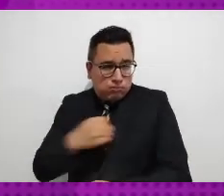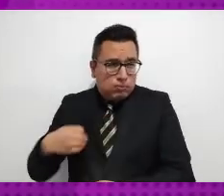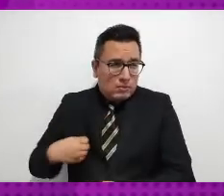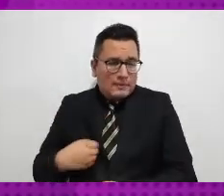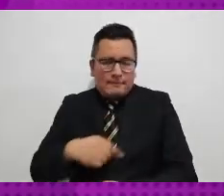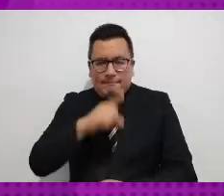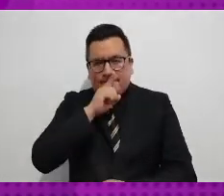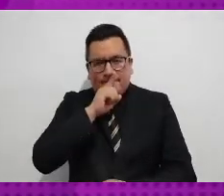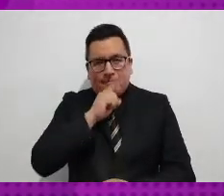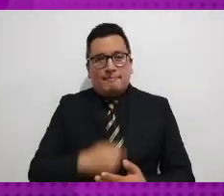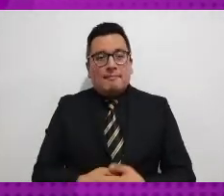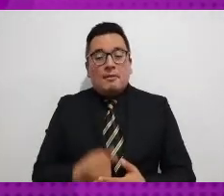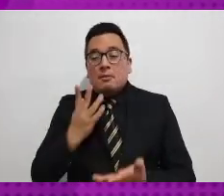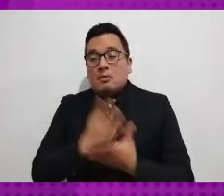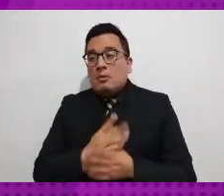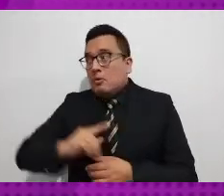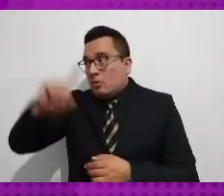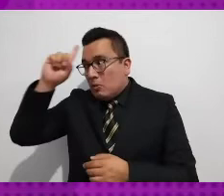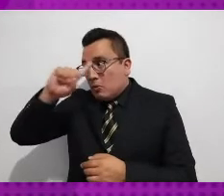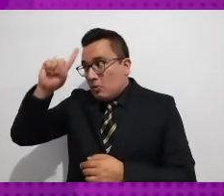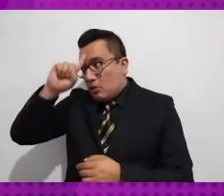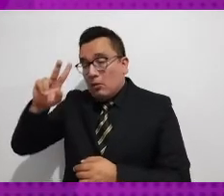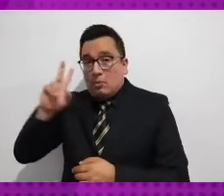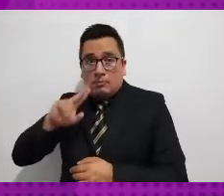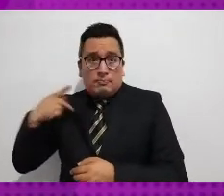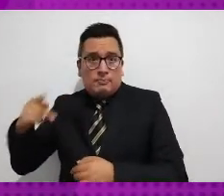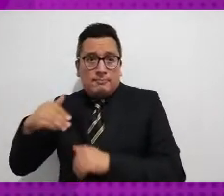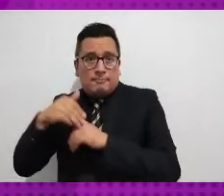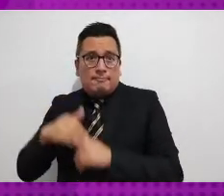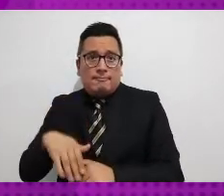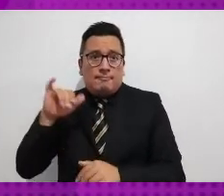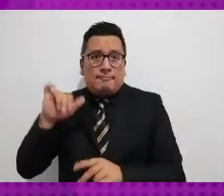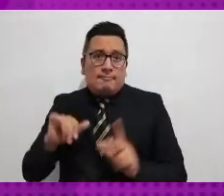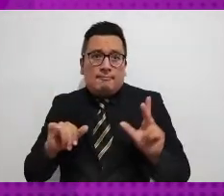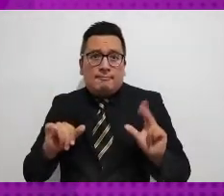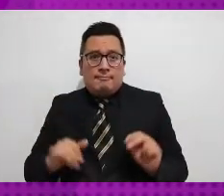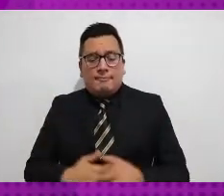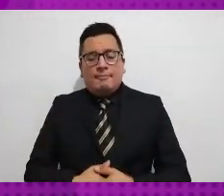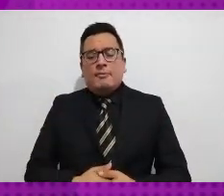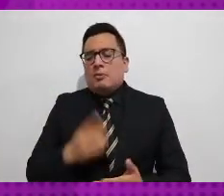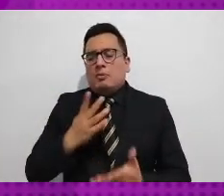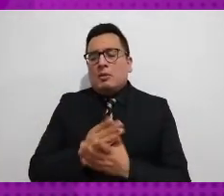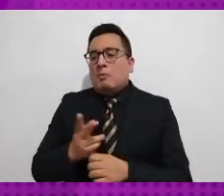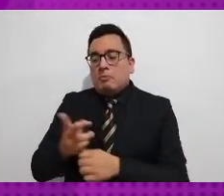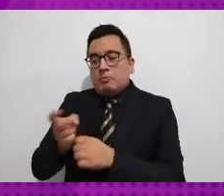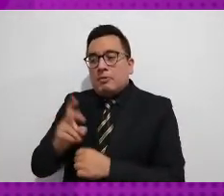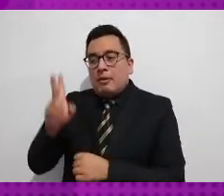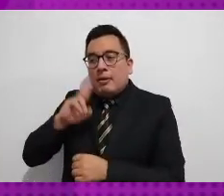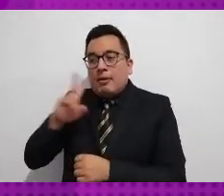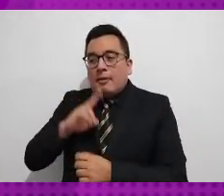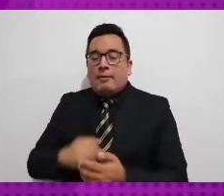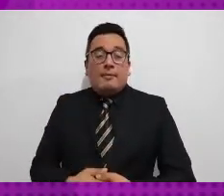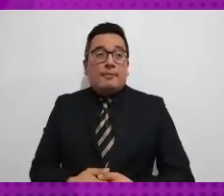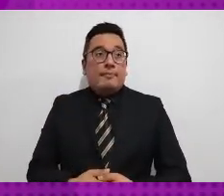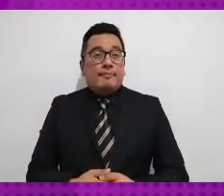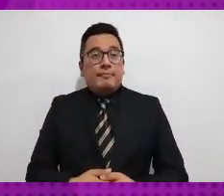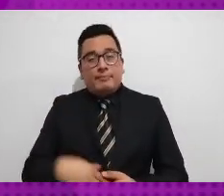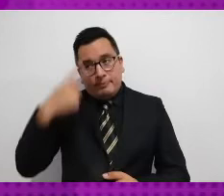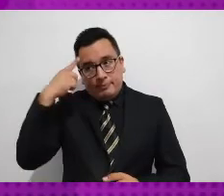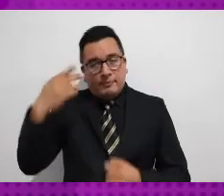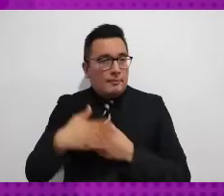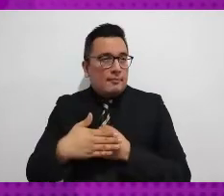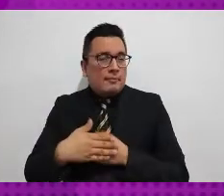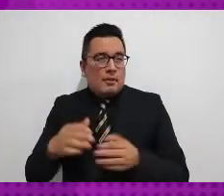digamos, no se les vinculó de manera directa en la sentencia, sino más bien se les hizo una invitación o un exhorto a que en el próximo proceso electoral